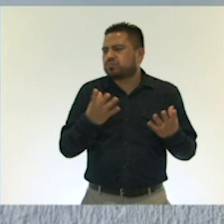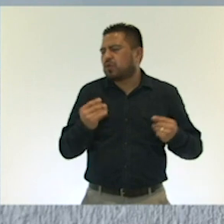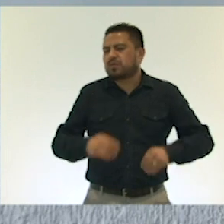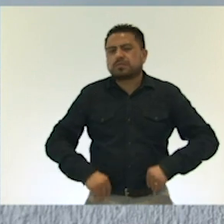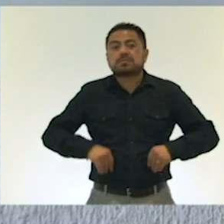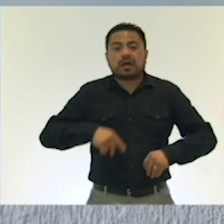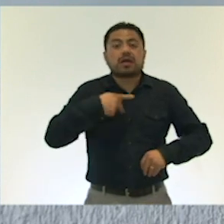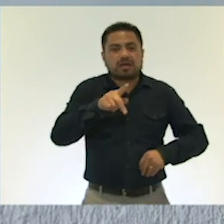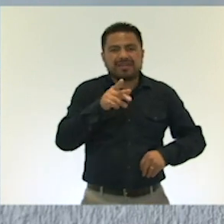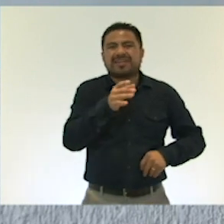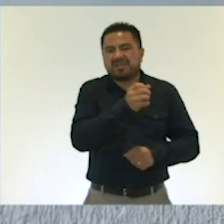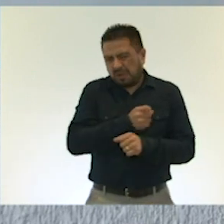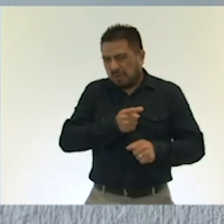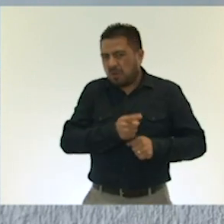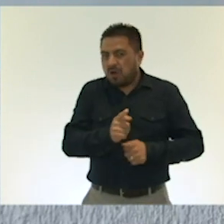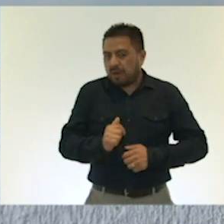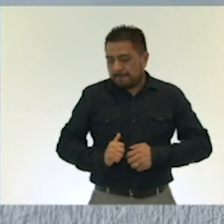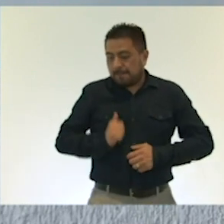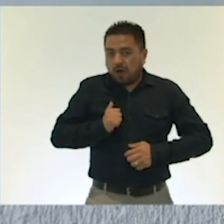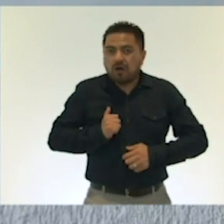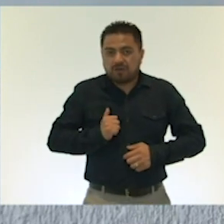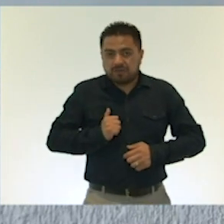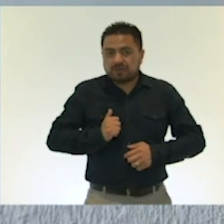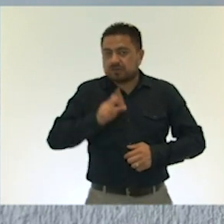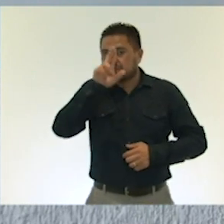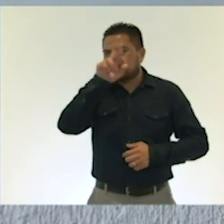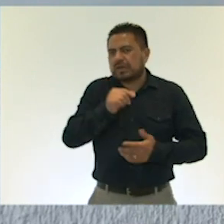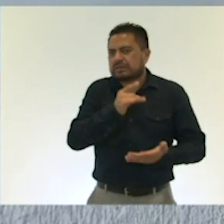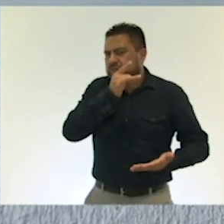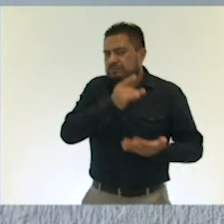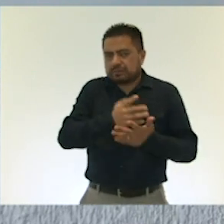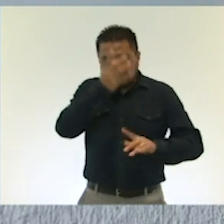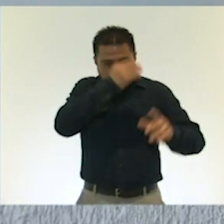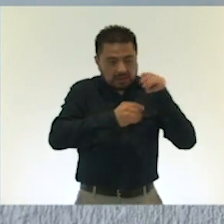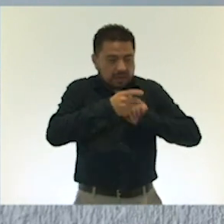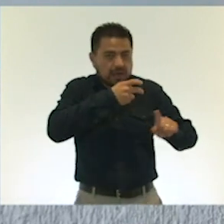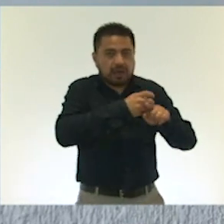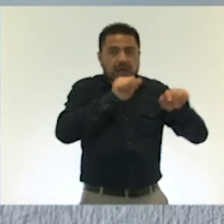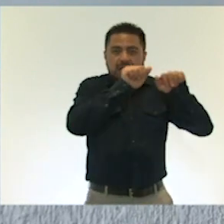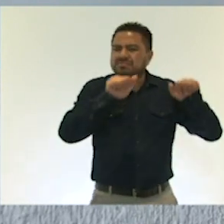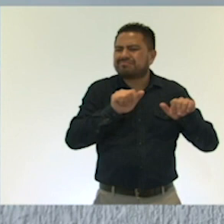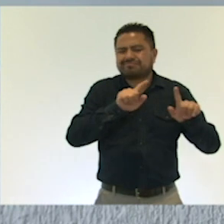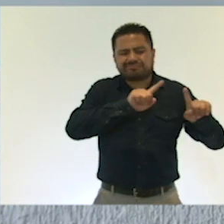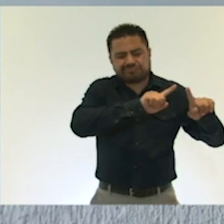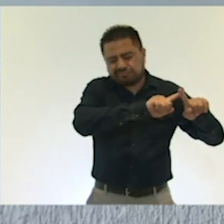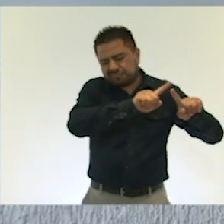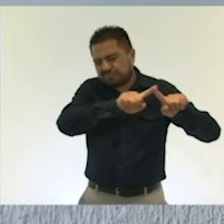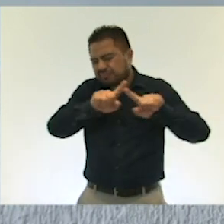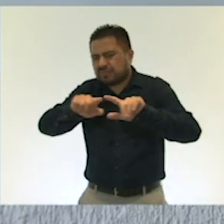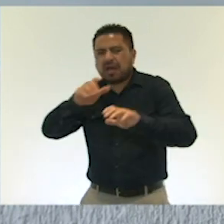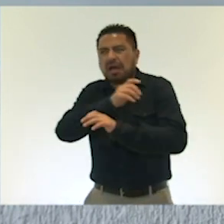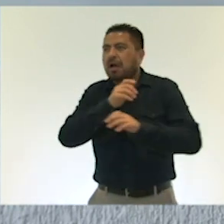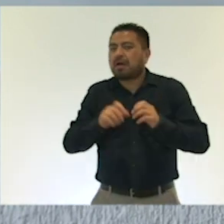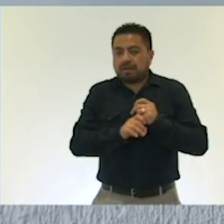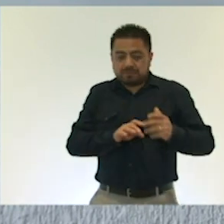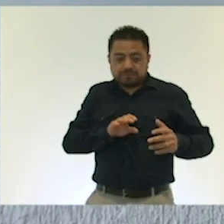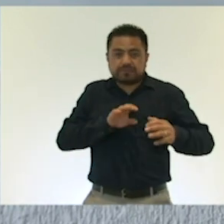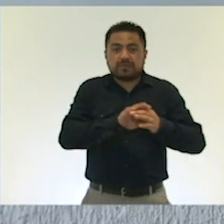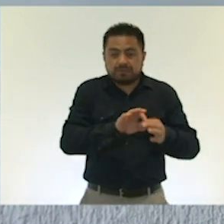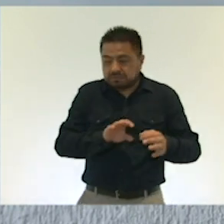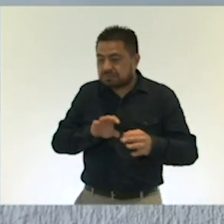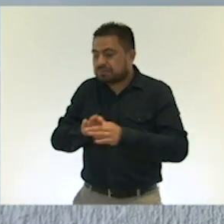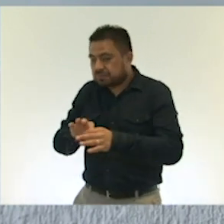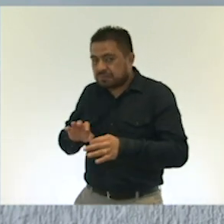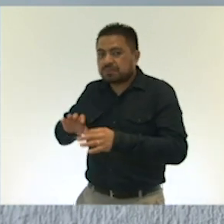vida. Dense la oportunidad. No solo aprendes esta disciplina artística, aprendes muchas cosas que conllevan